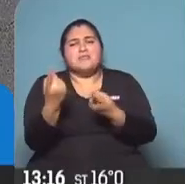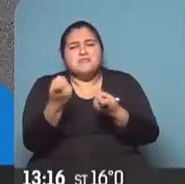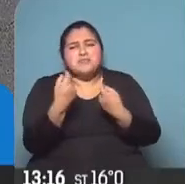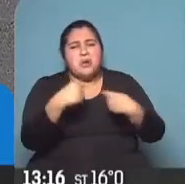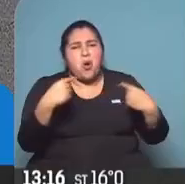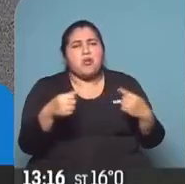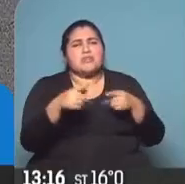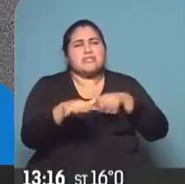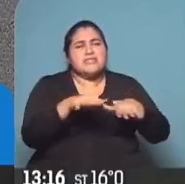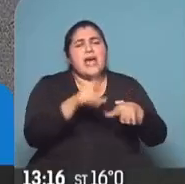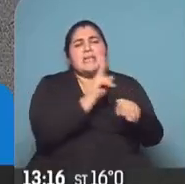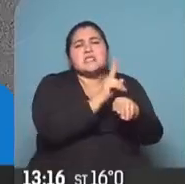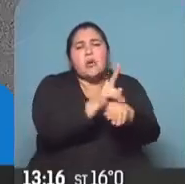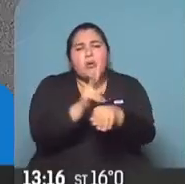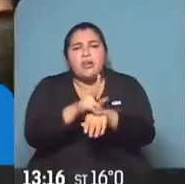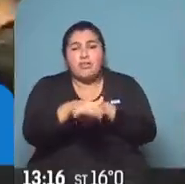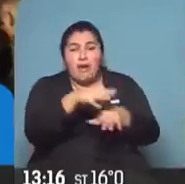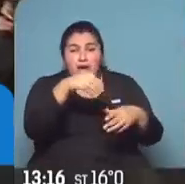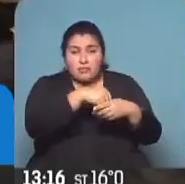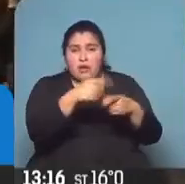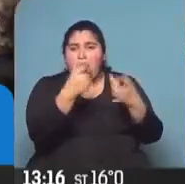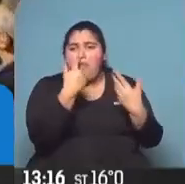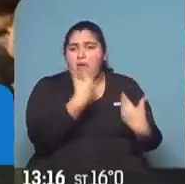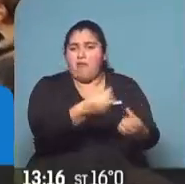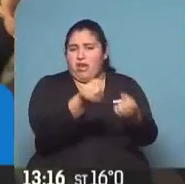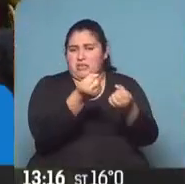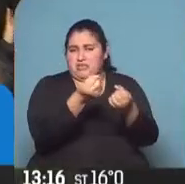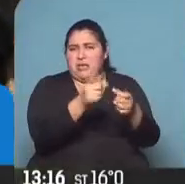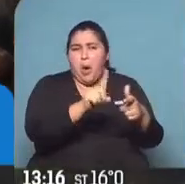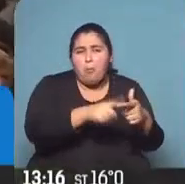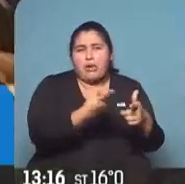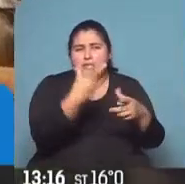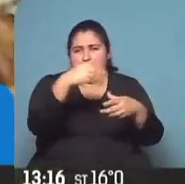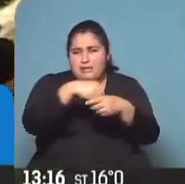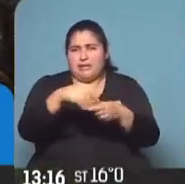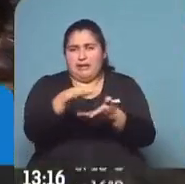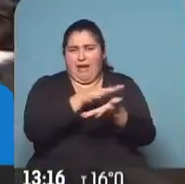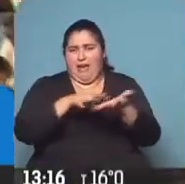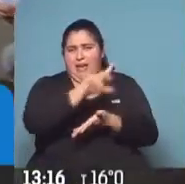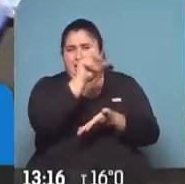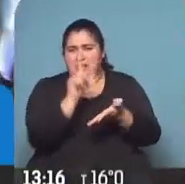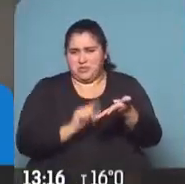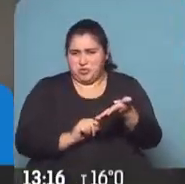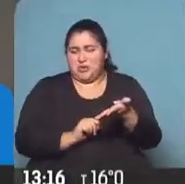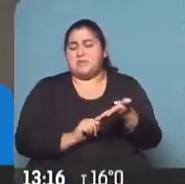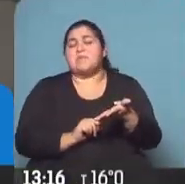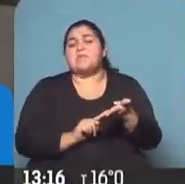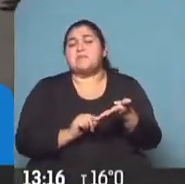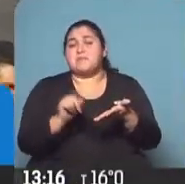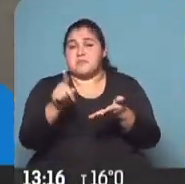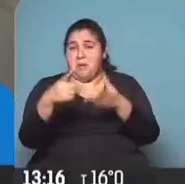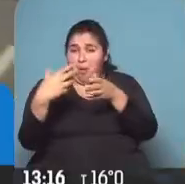tres estados de inseguridad interior de reflexión nacional y la política exterior de la nación inicia